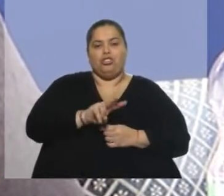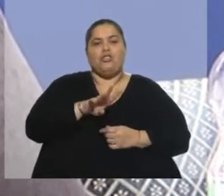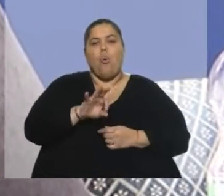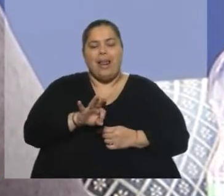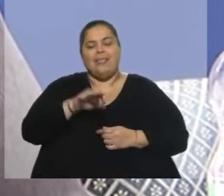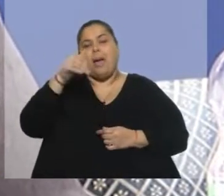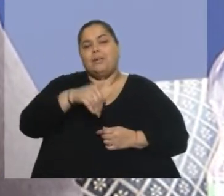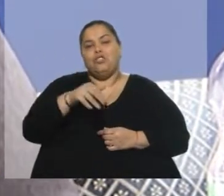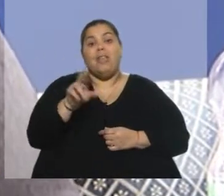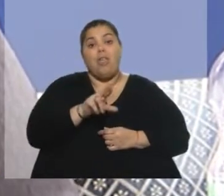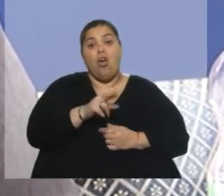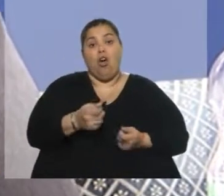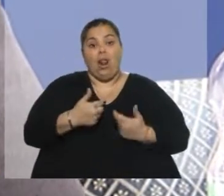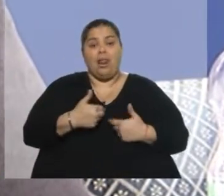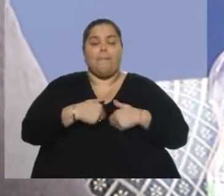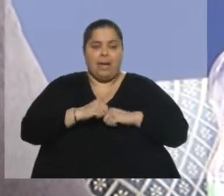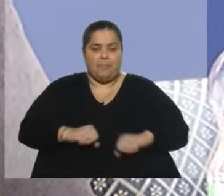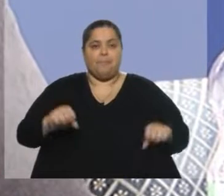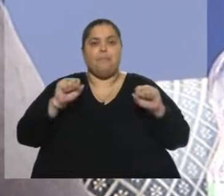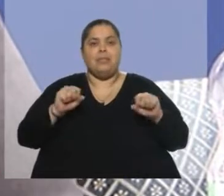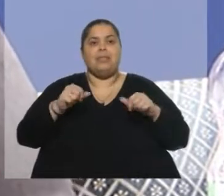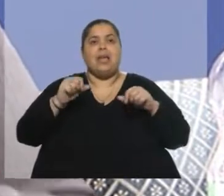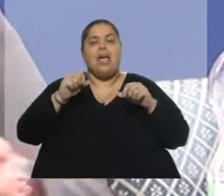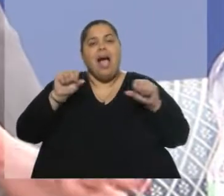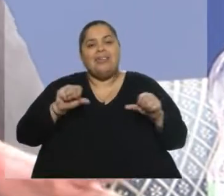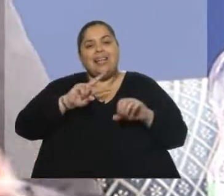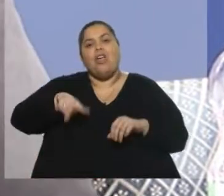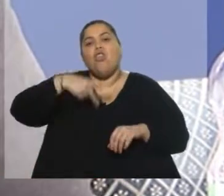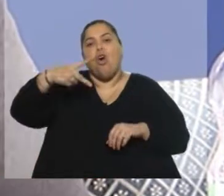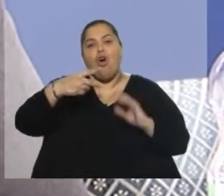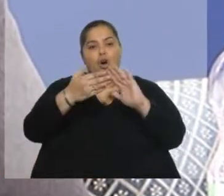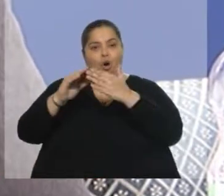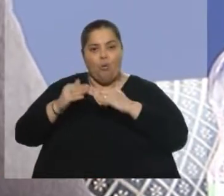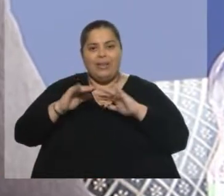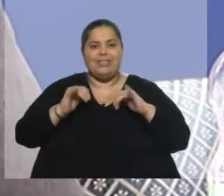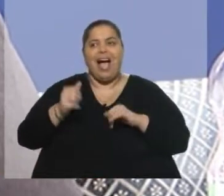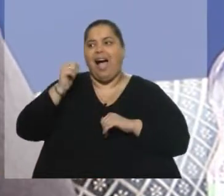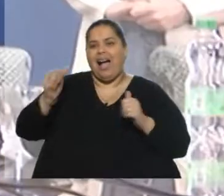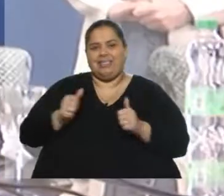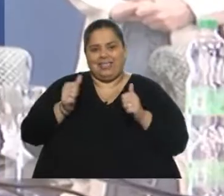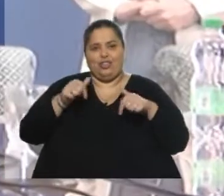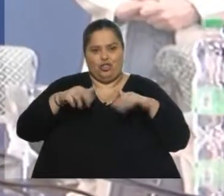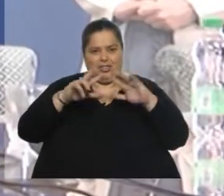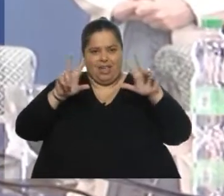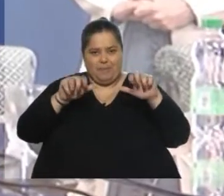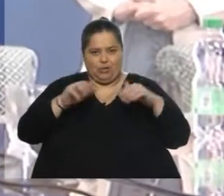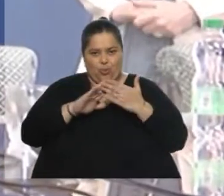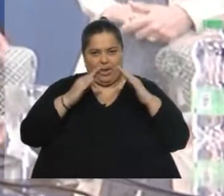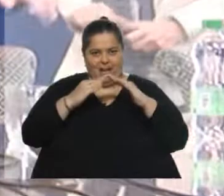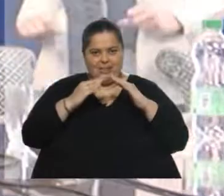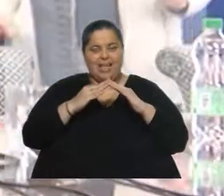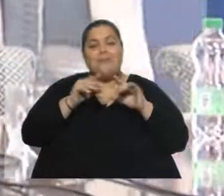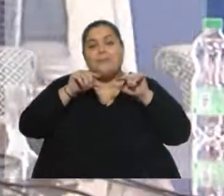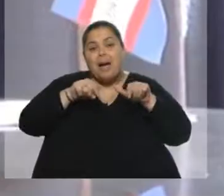millones de dólares, lo que nos va a permitir justamente es duplicar lo que se venía haciendo en este tema. Para el caso concreto de